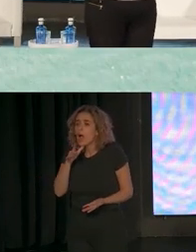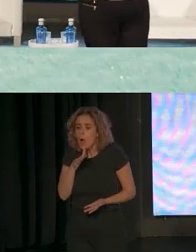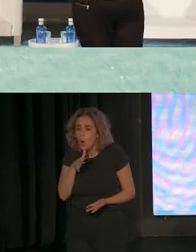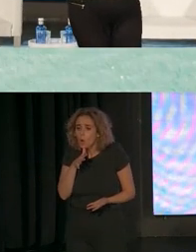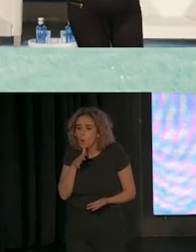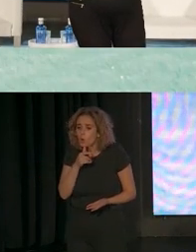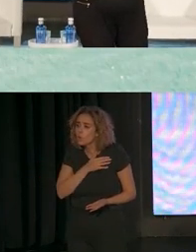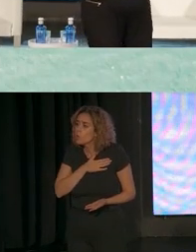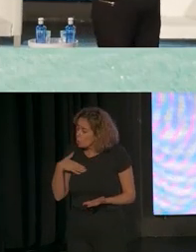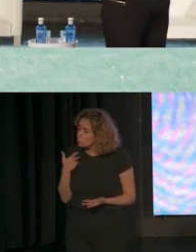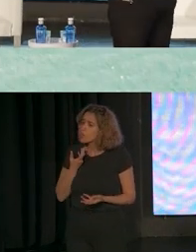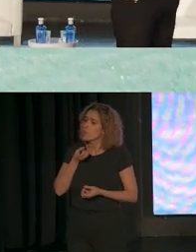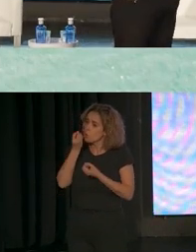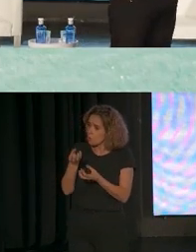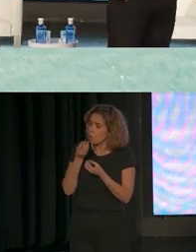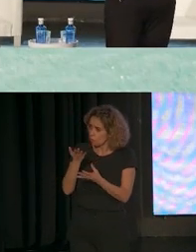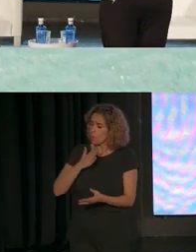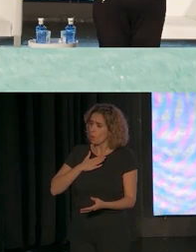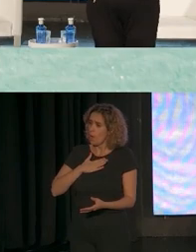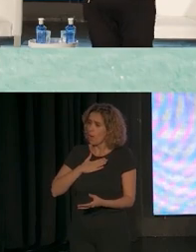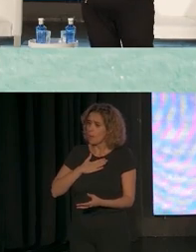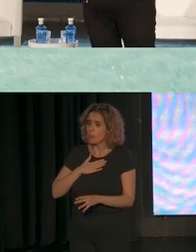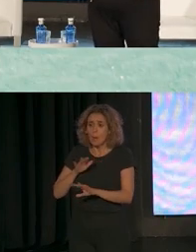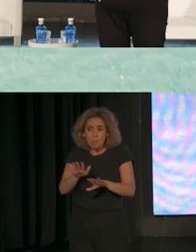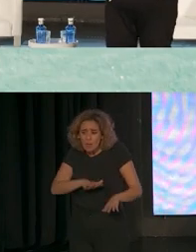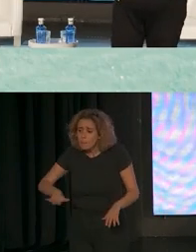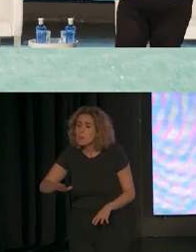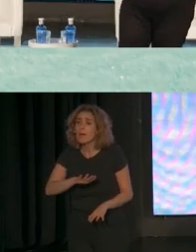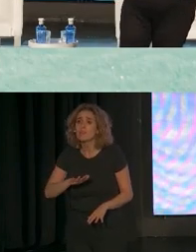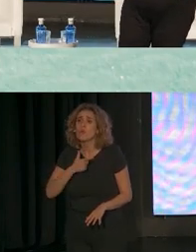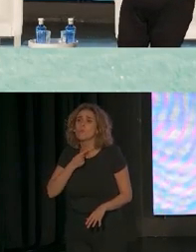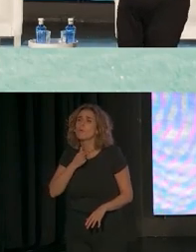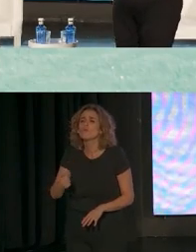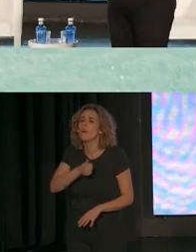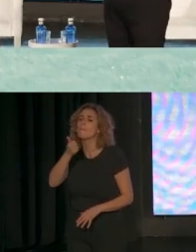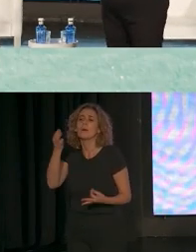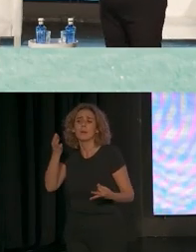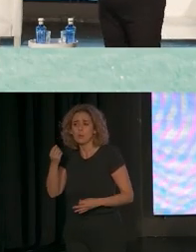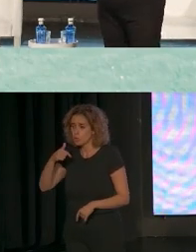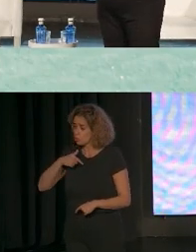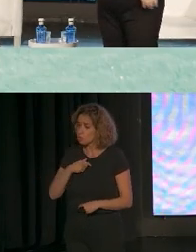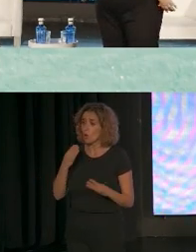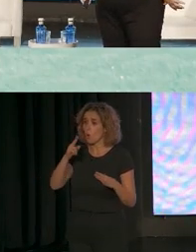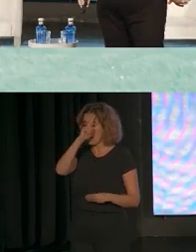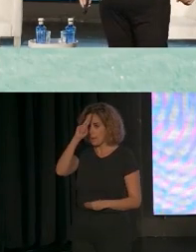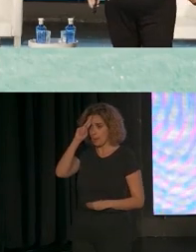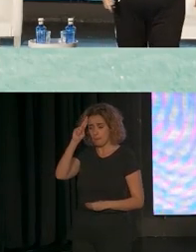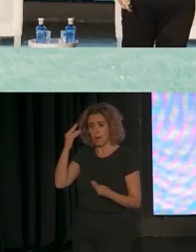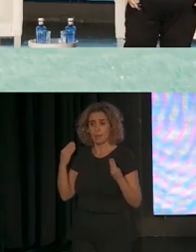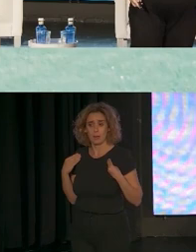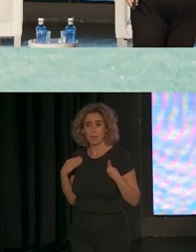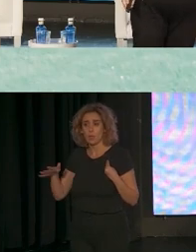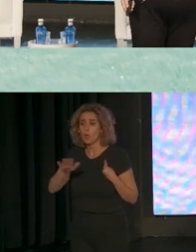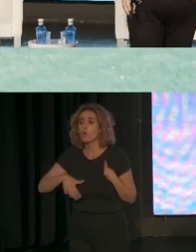os quiero contar yo qué es lo que a mí más me gusta de mi barrio Yo soy de Madrid de un barrio que se